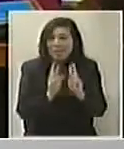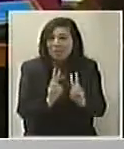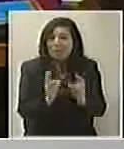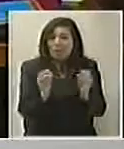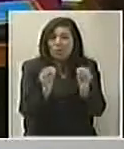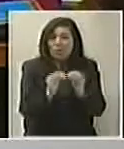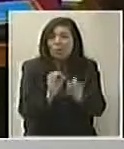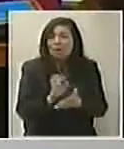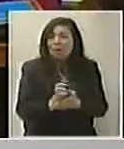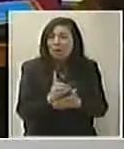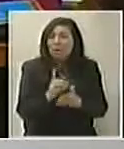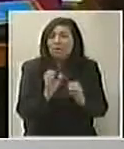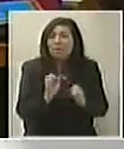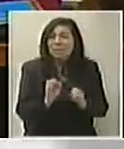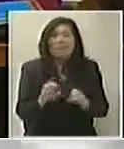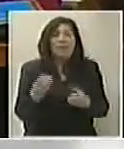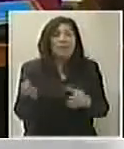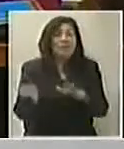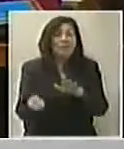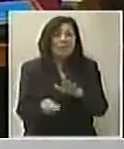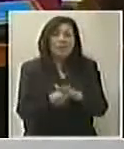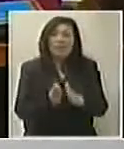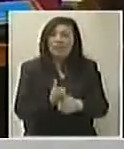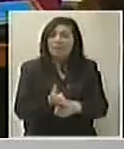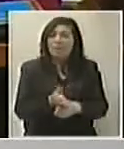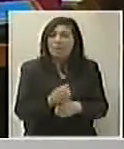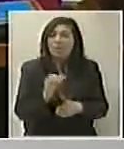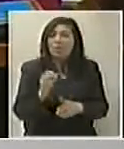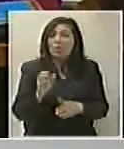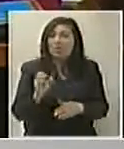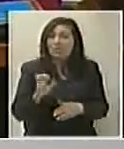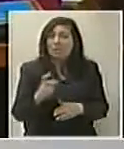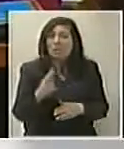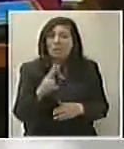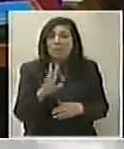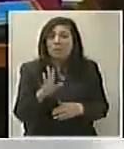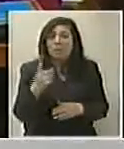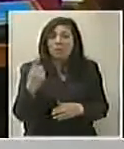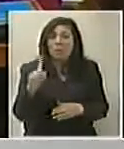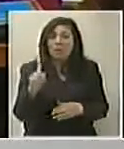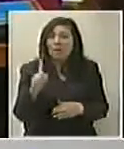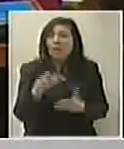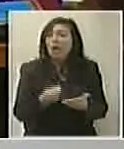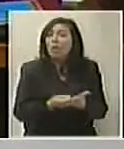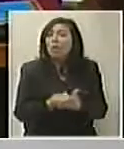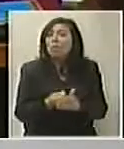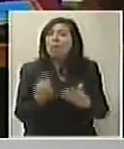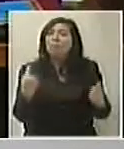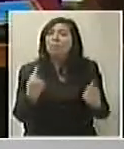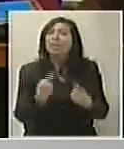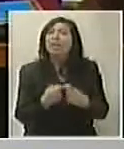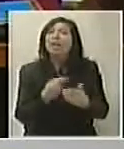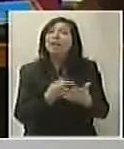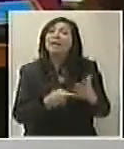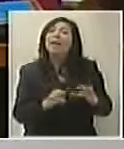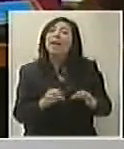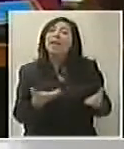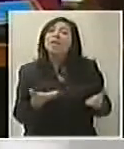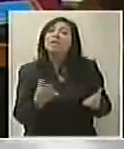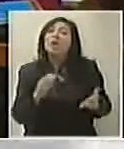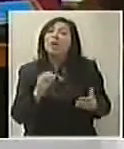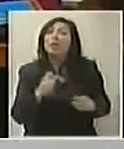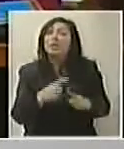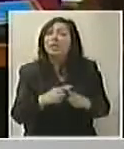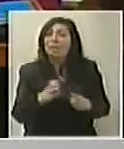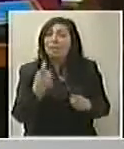el sector educación y se le ha adjudicado a través de la OCE 25 millones en compra directa. ¿Qué ha hecho la